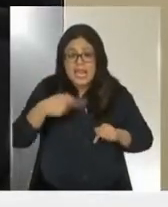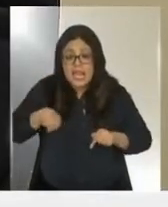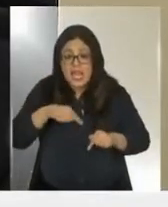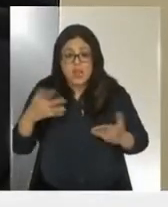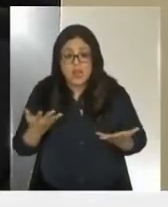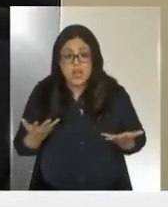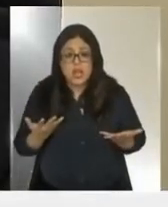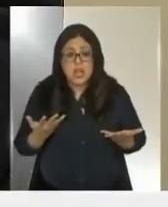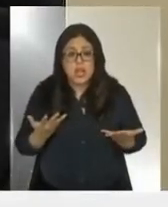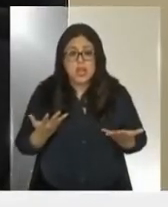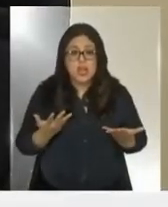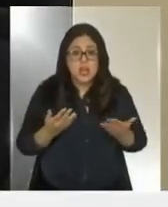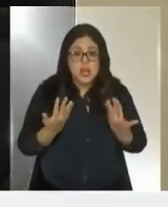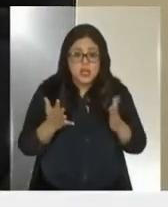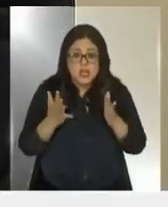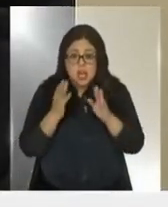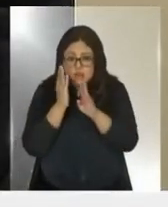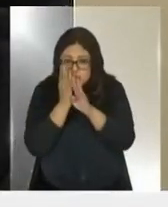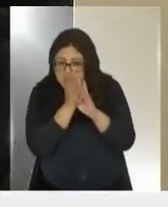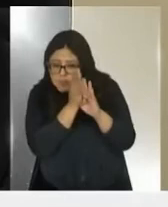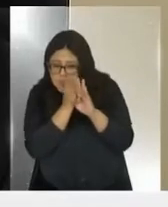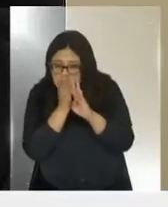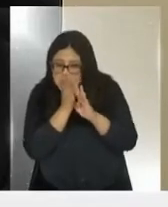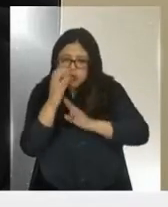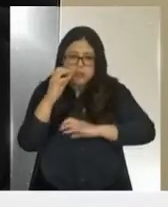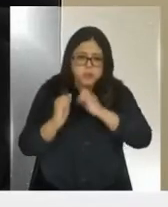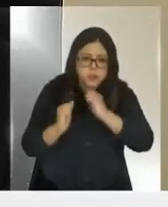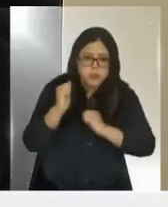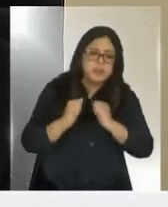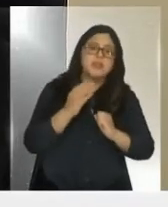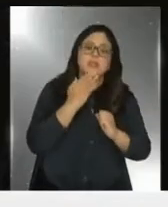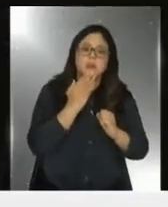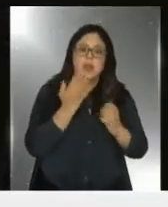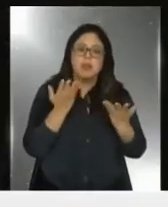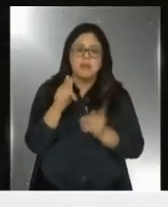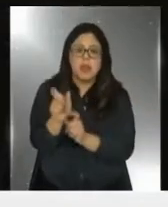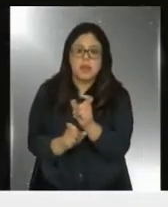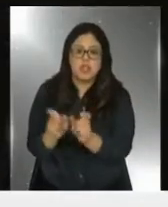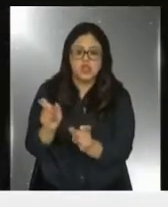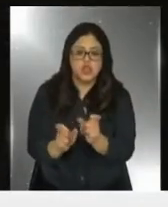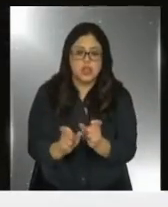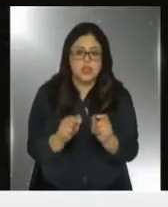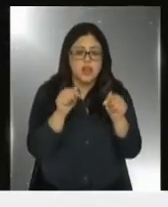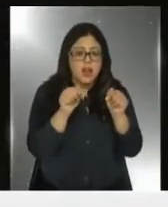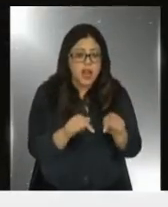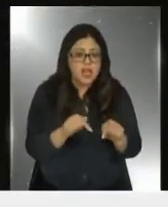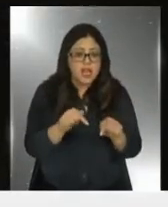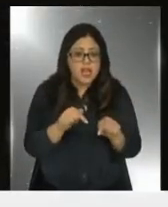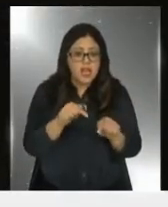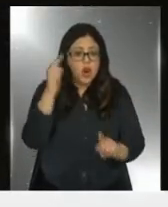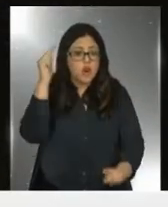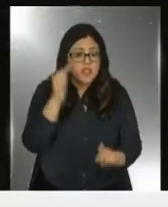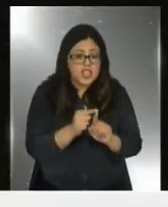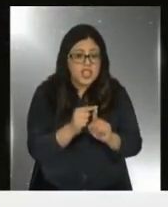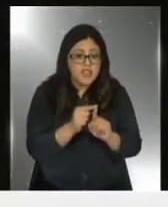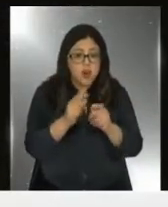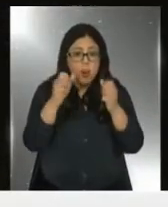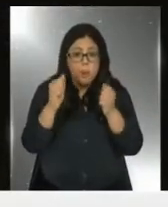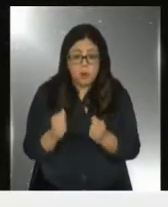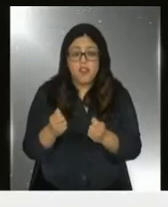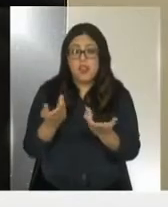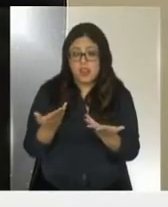dedican a esto, al espionaje industrial en sí, incluso al espionaje de personas. La idea de estas personas es obtener algún rédito